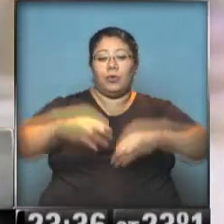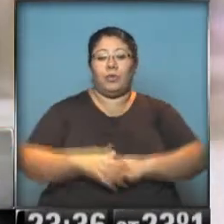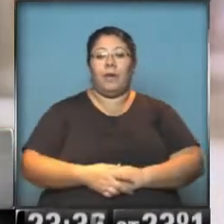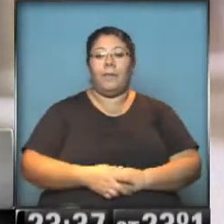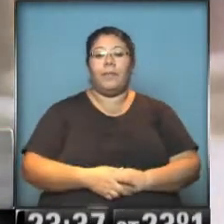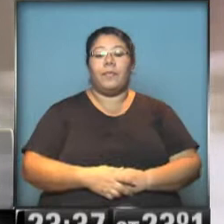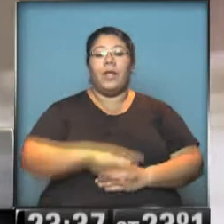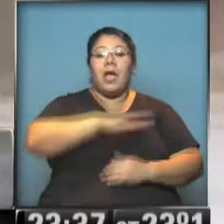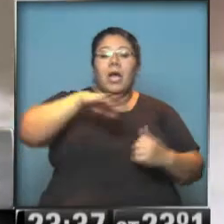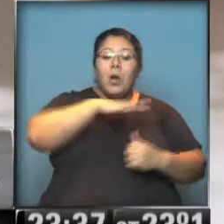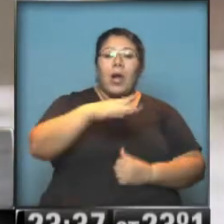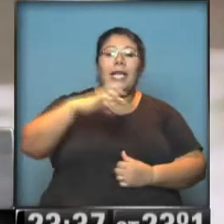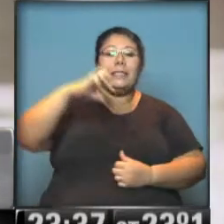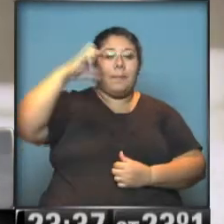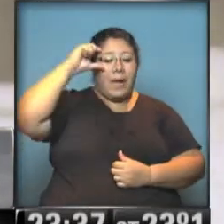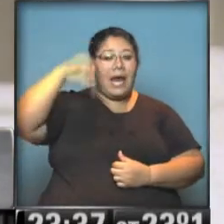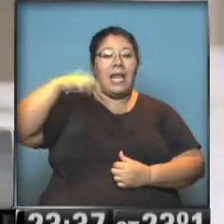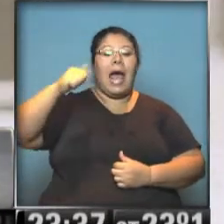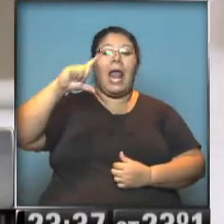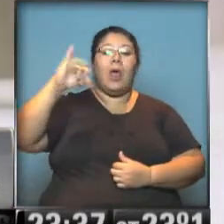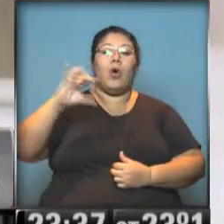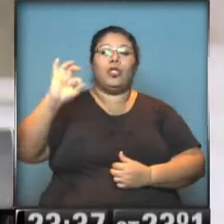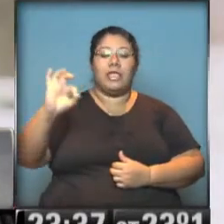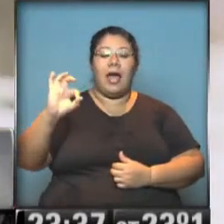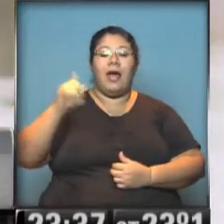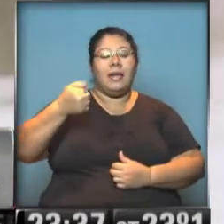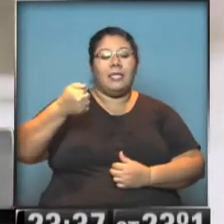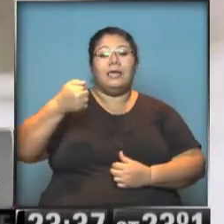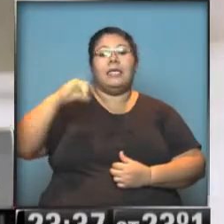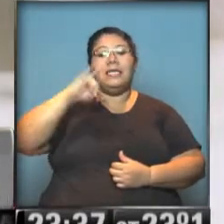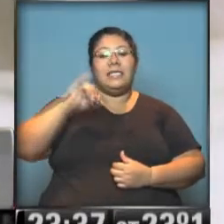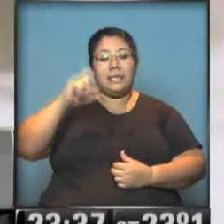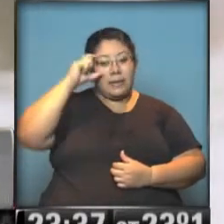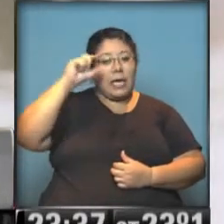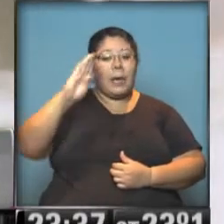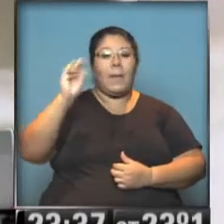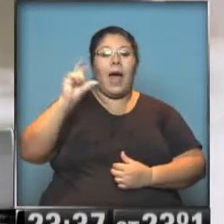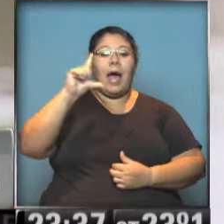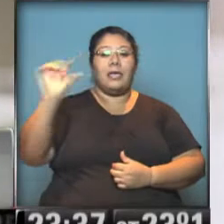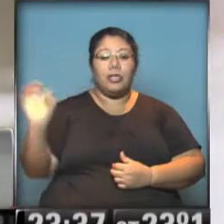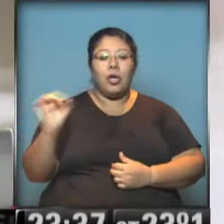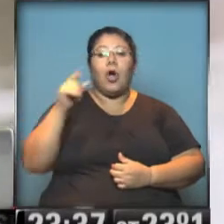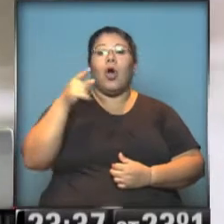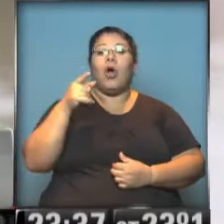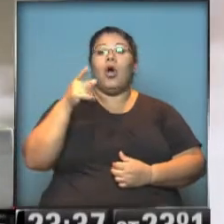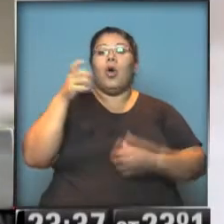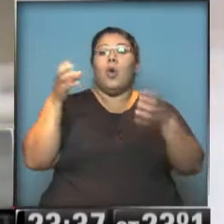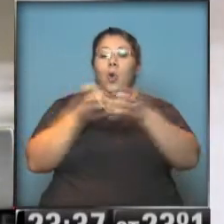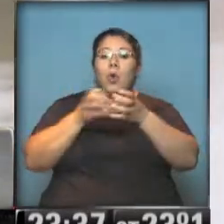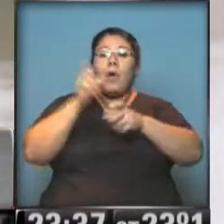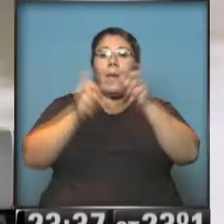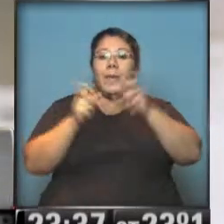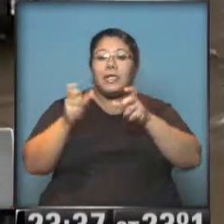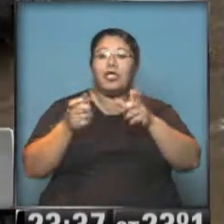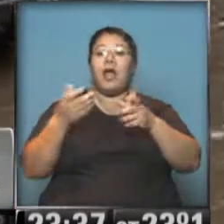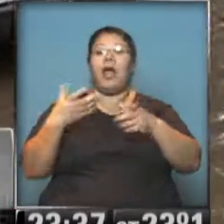Peñalosa y Ceballos, donde tiene un puesto sanitario, y la unidad 4x4 que tenemos lo que hace es entrar a los lugares donde ninguna otra organización